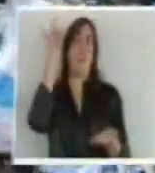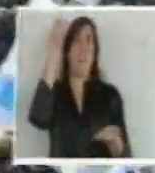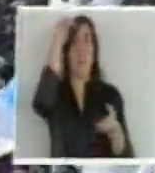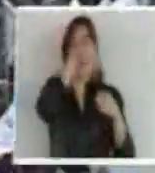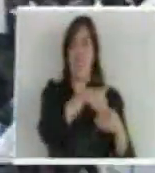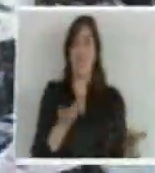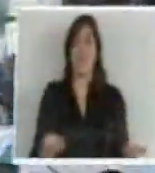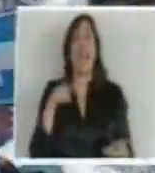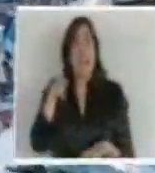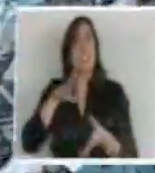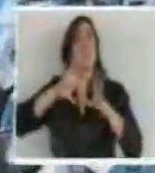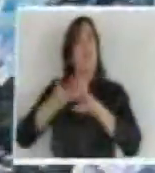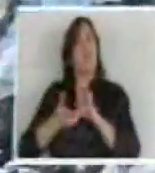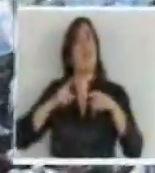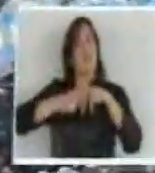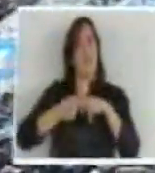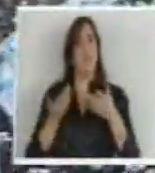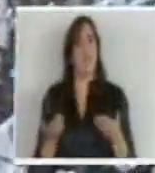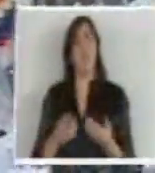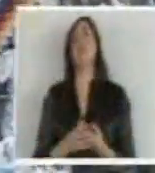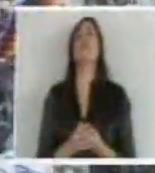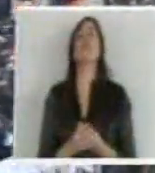Esta reforma política,